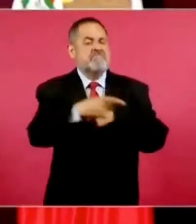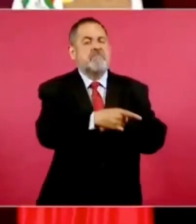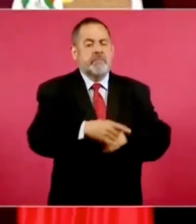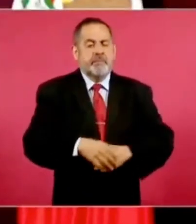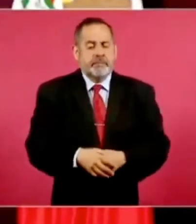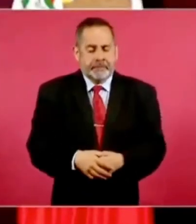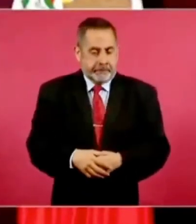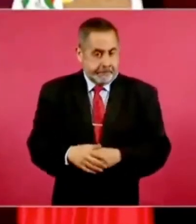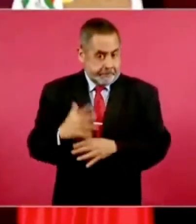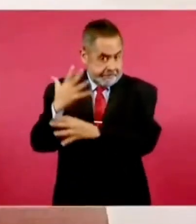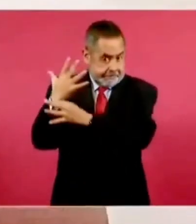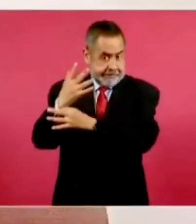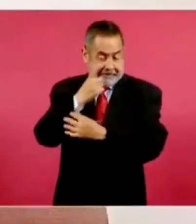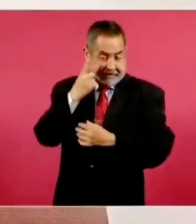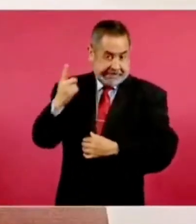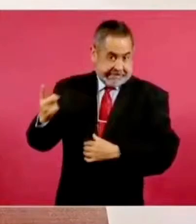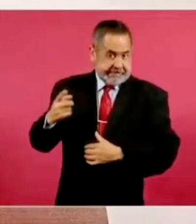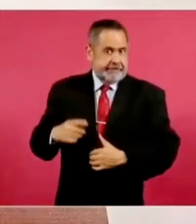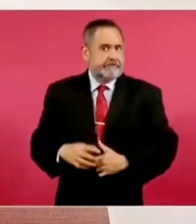abro comillas: